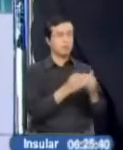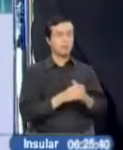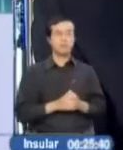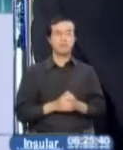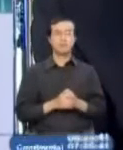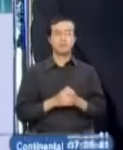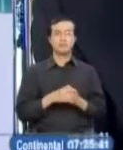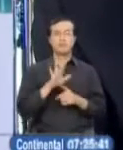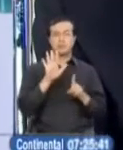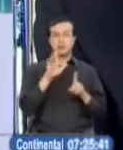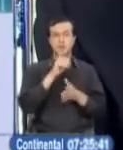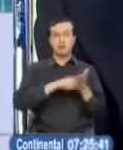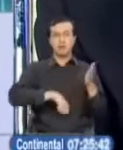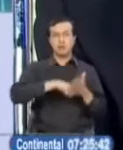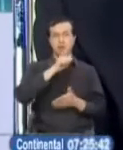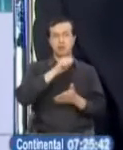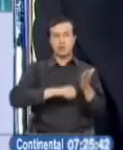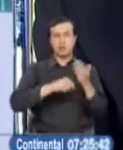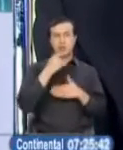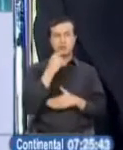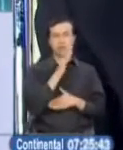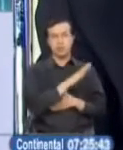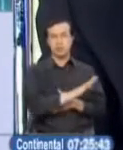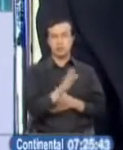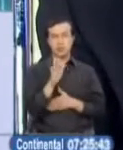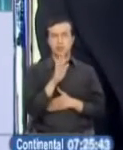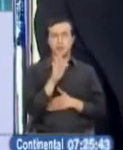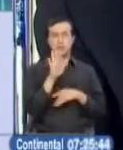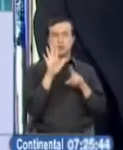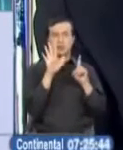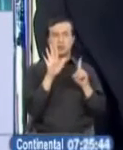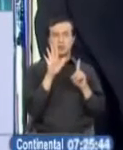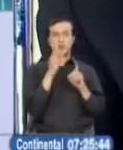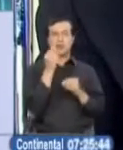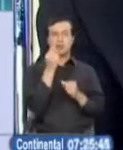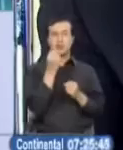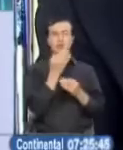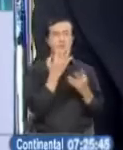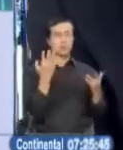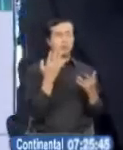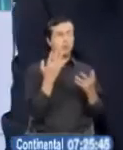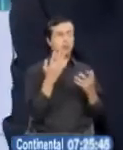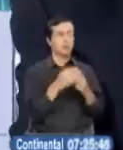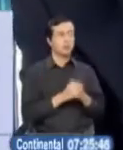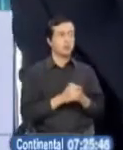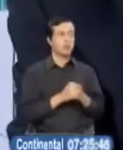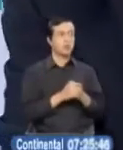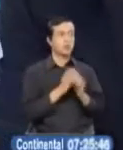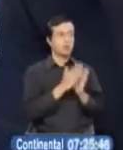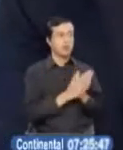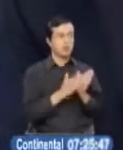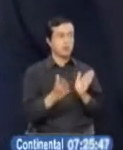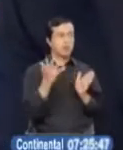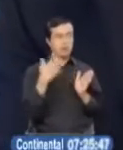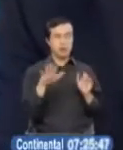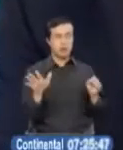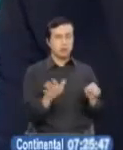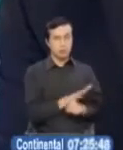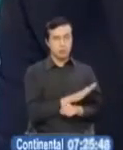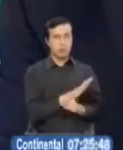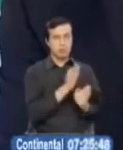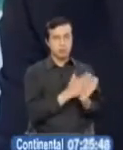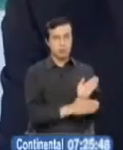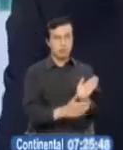Estos 6 contratos que se dice que ustedes han sido adjudicados, ¿qué valor tienen y qué si ya está ejecutado al